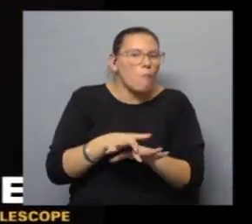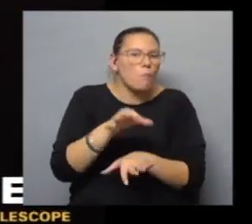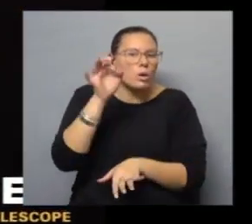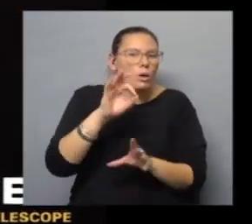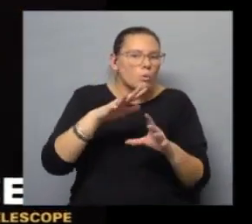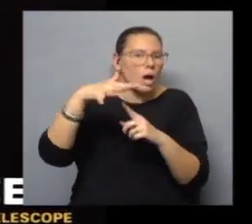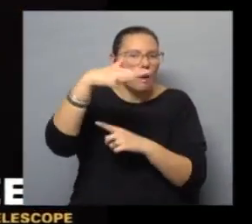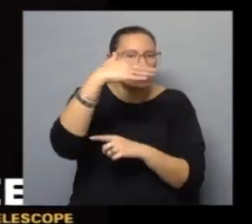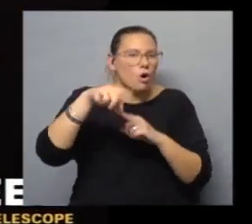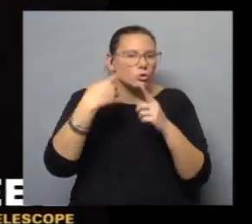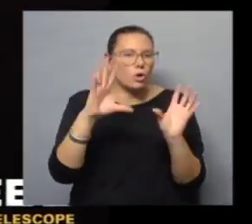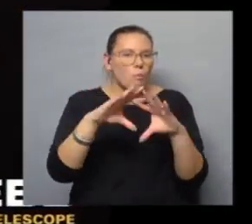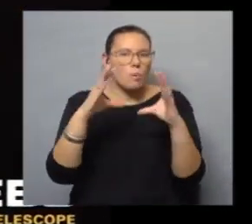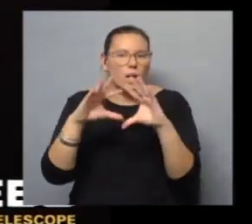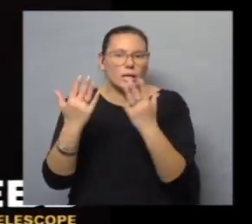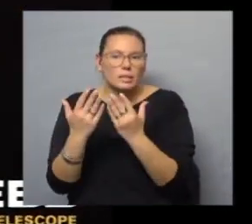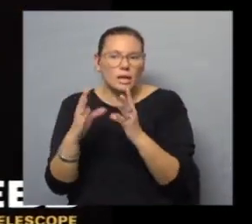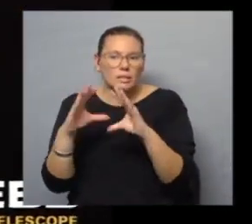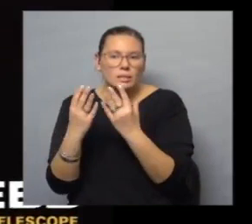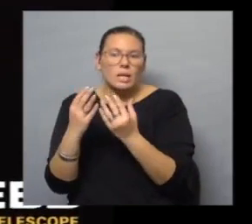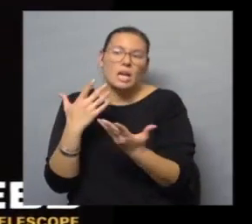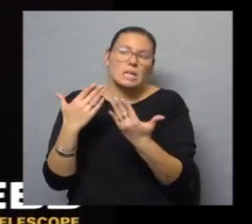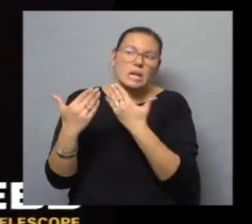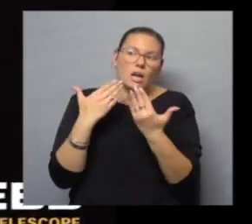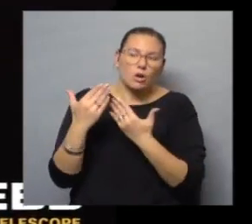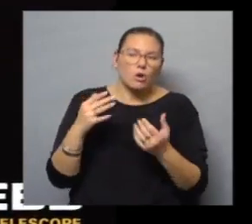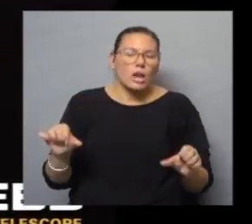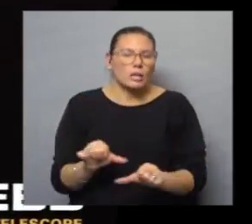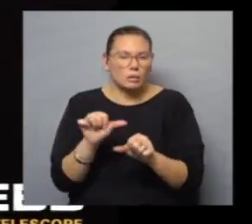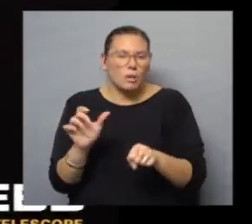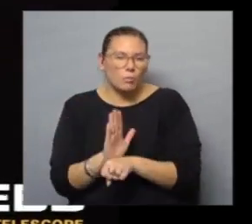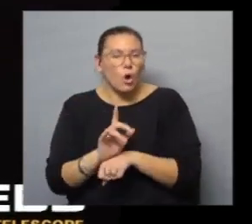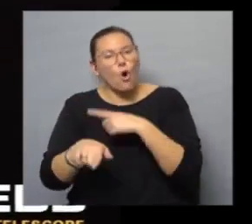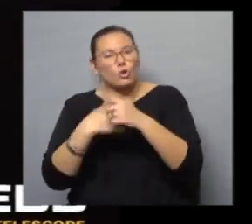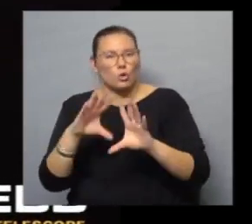de exoplanetas que puedan estar relacionadas con actividad biológica en otros mundos.